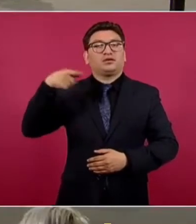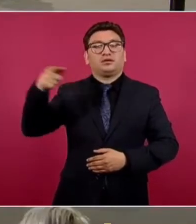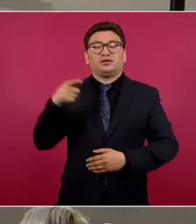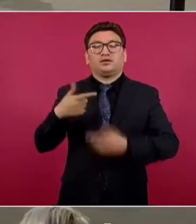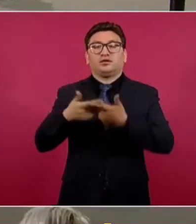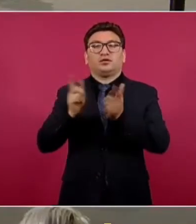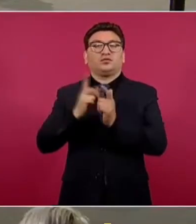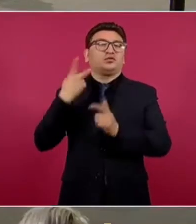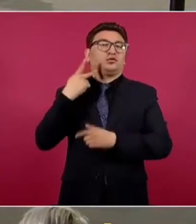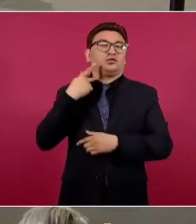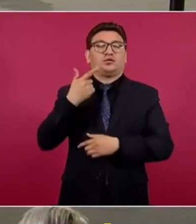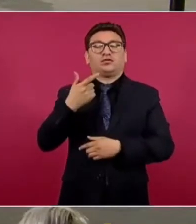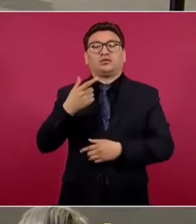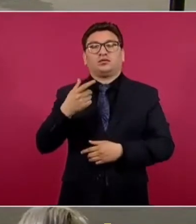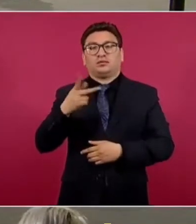PAN,